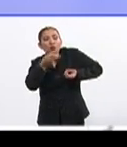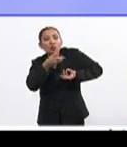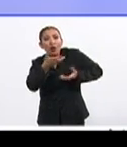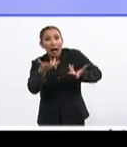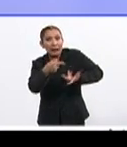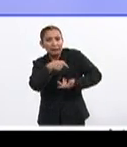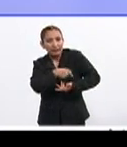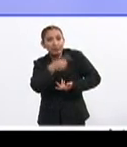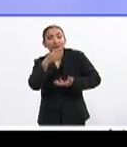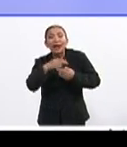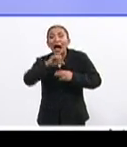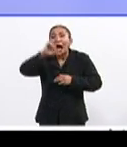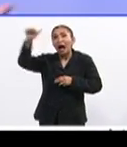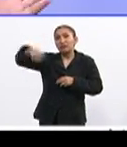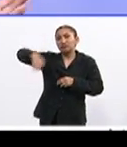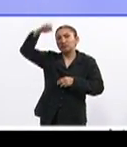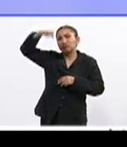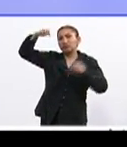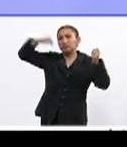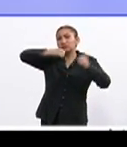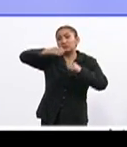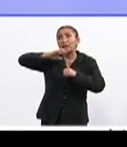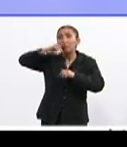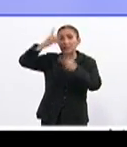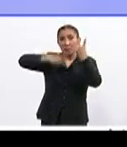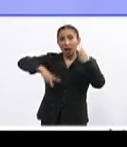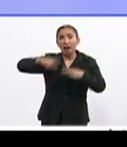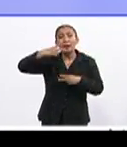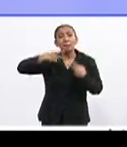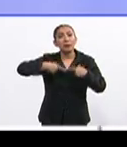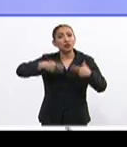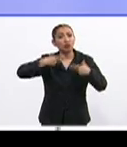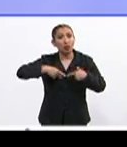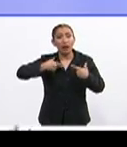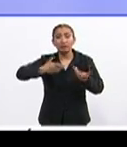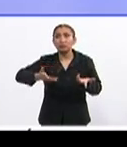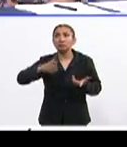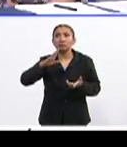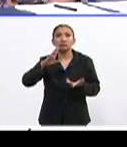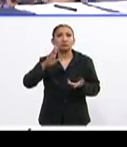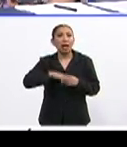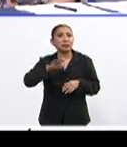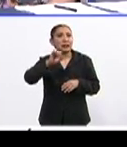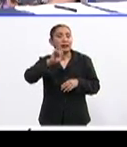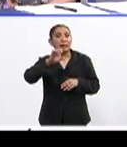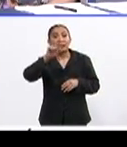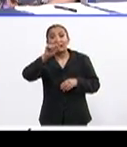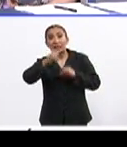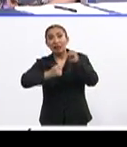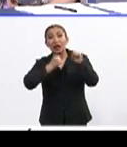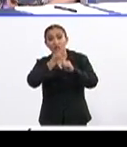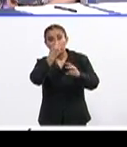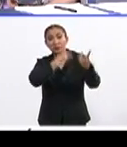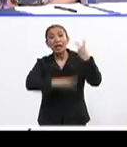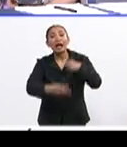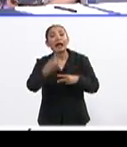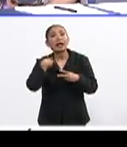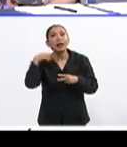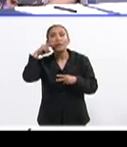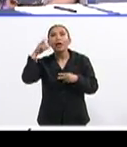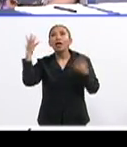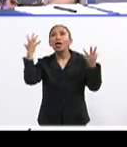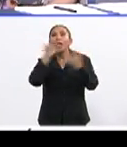con ellos, claro, hasta los más grandes, ¿no? Recibimos también personas de más de 60, 70 años que